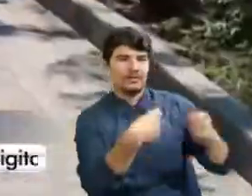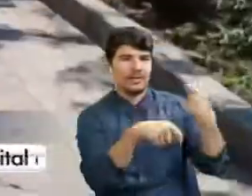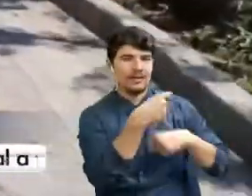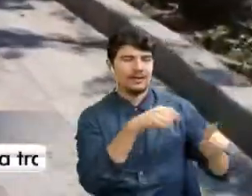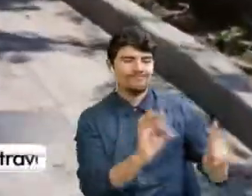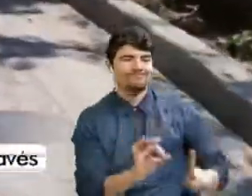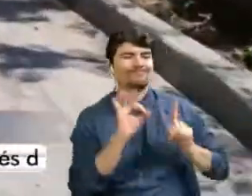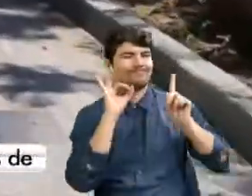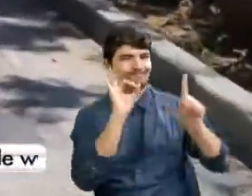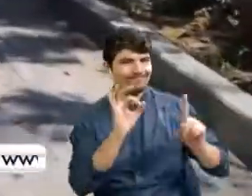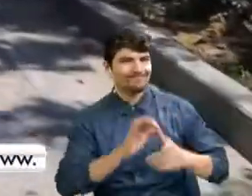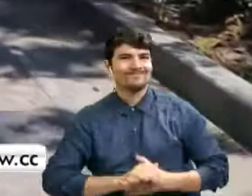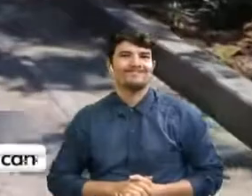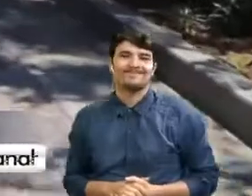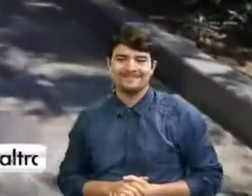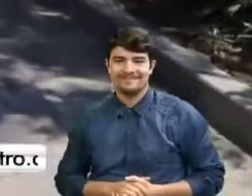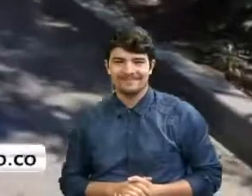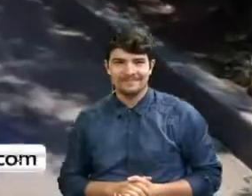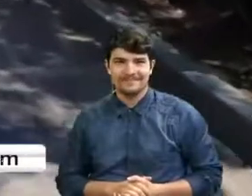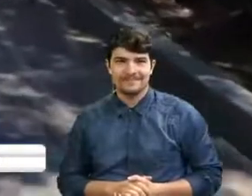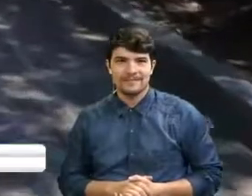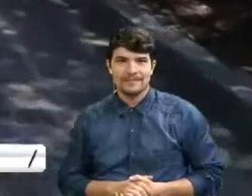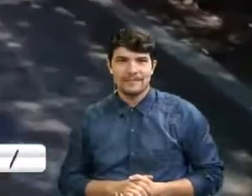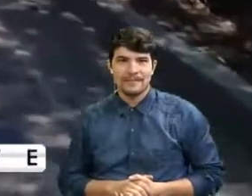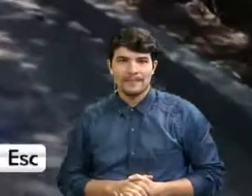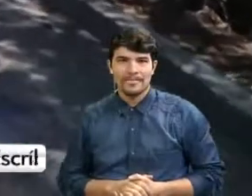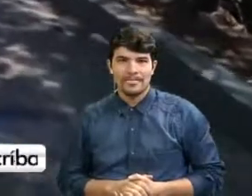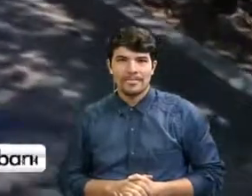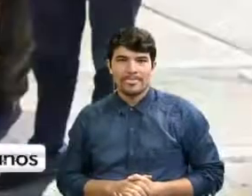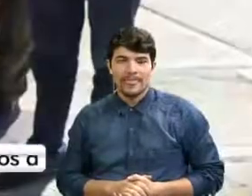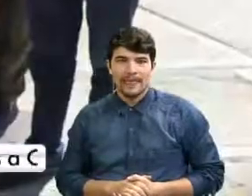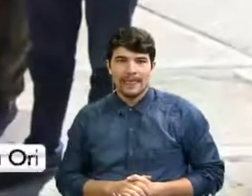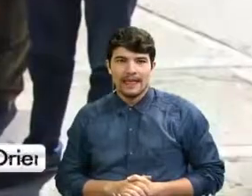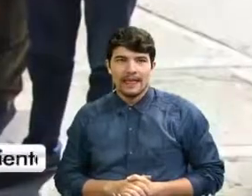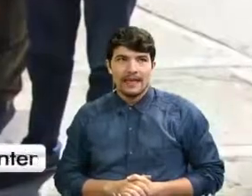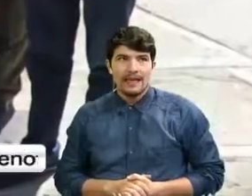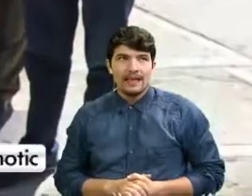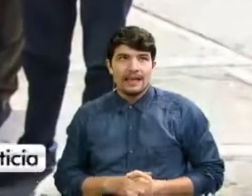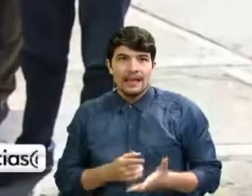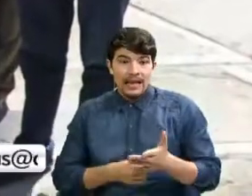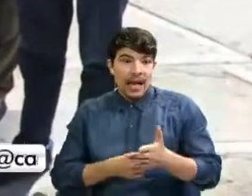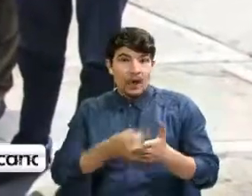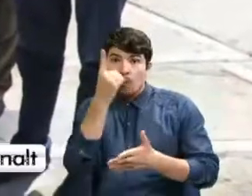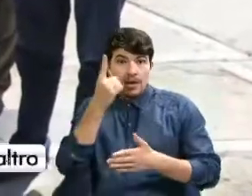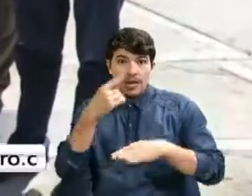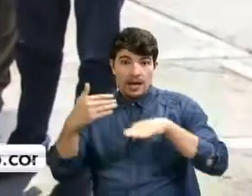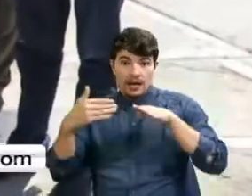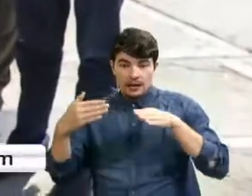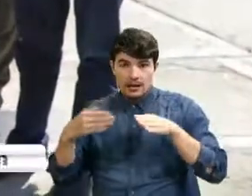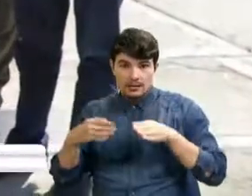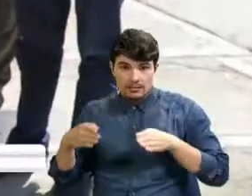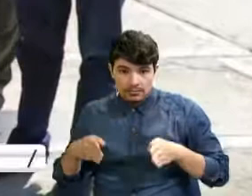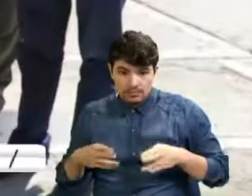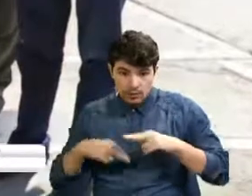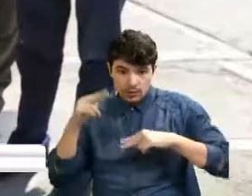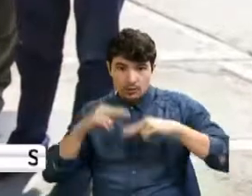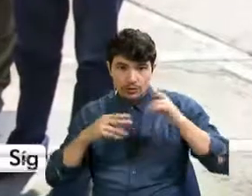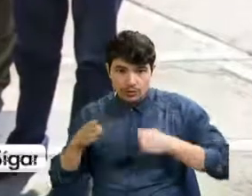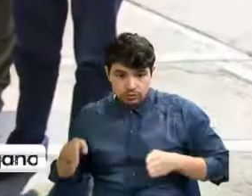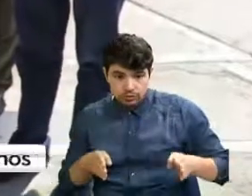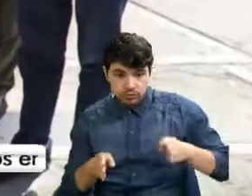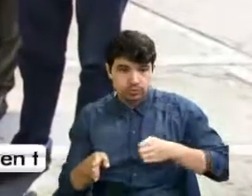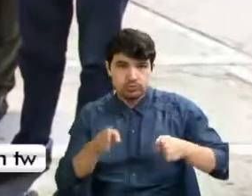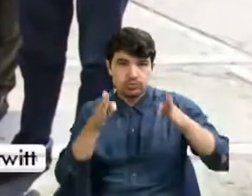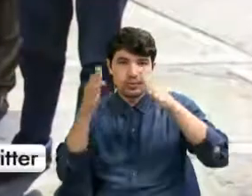centros de consumo a menor costo y contabilidad esta es las únicas placas huellas veredales con redoma